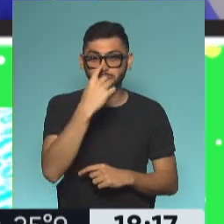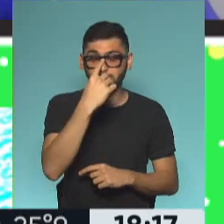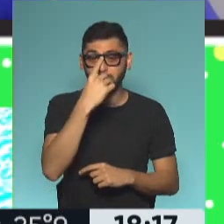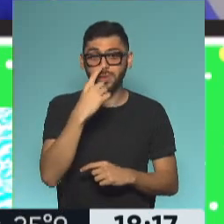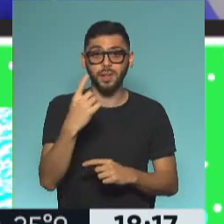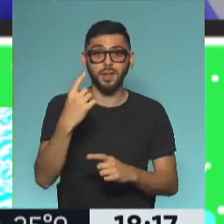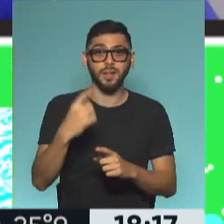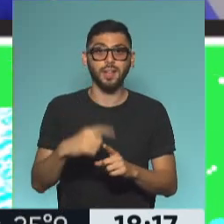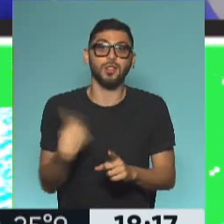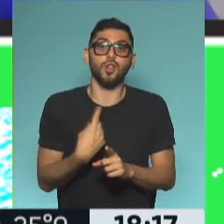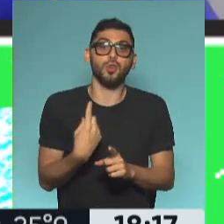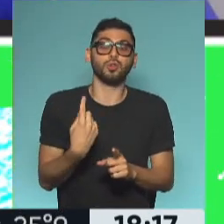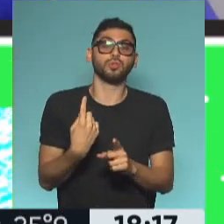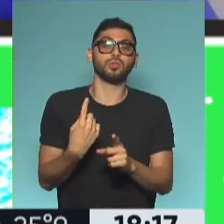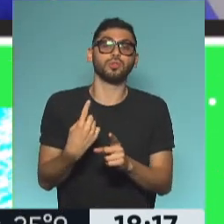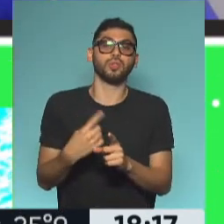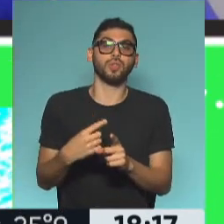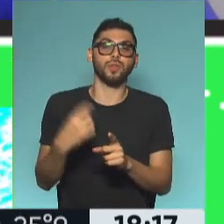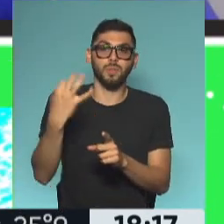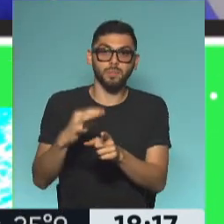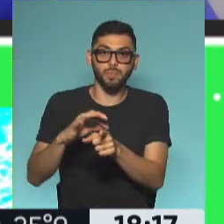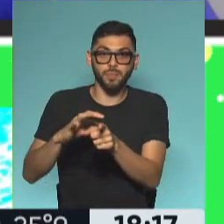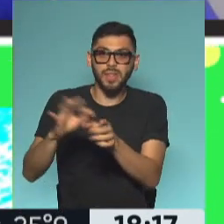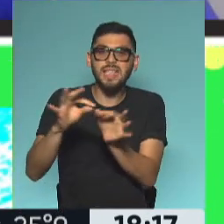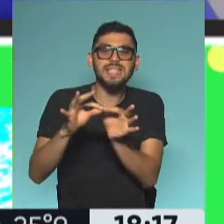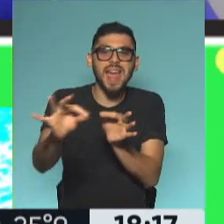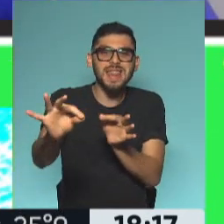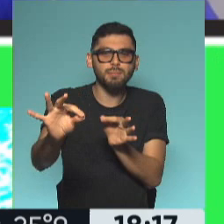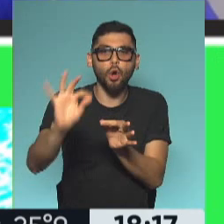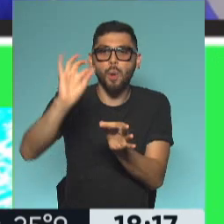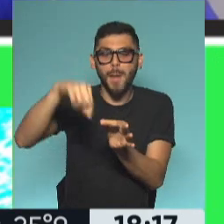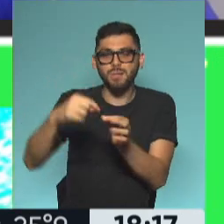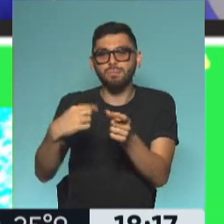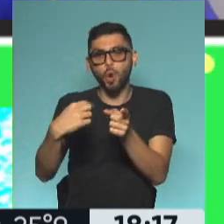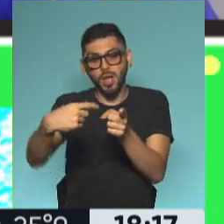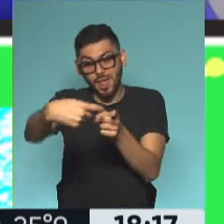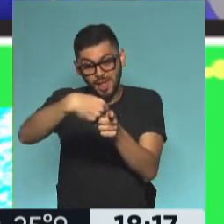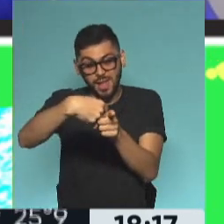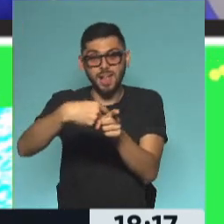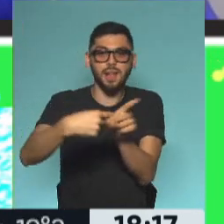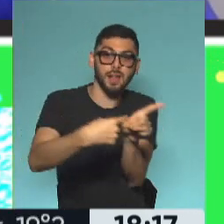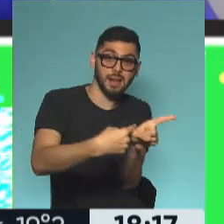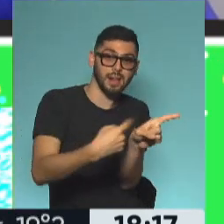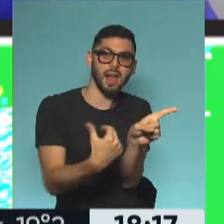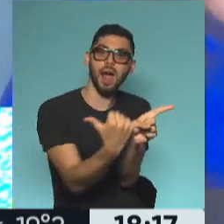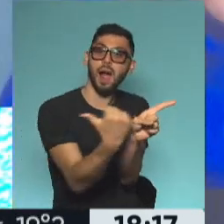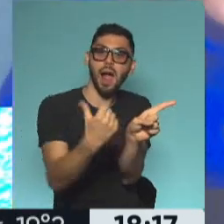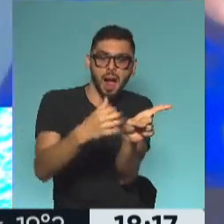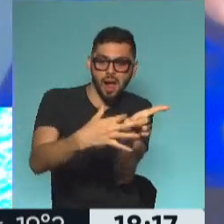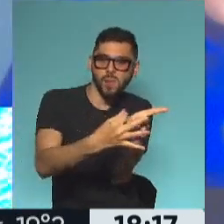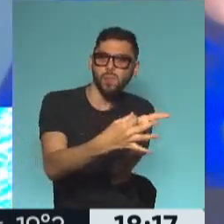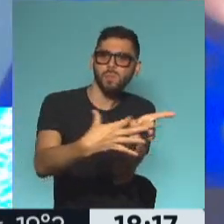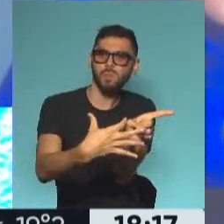Hay un beneficio para nosotros que es que mide un par de centímetros más porque sigue por debajo de donde nosotros vemos que termina